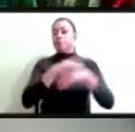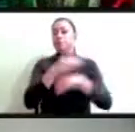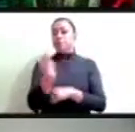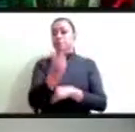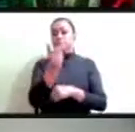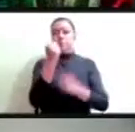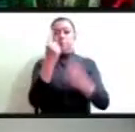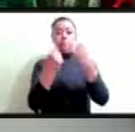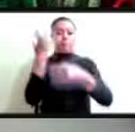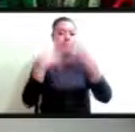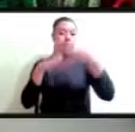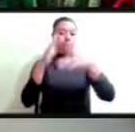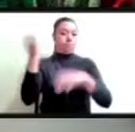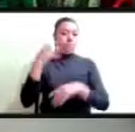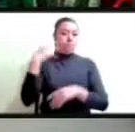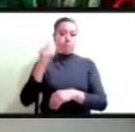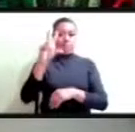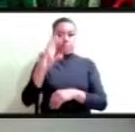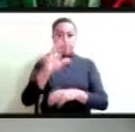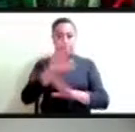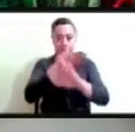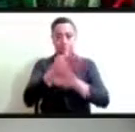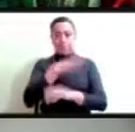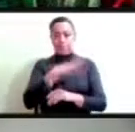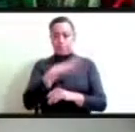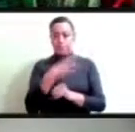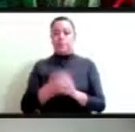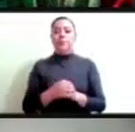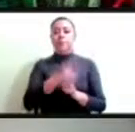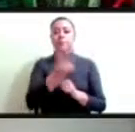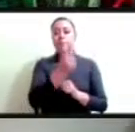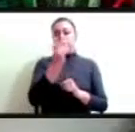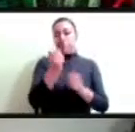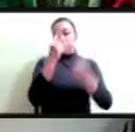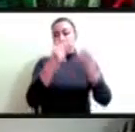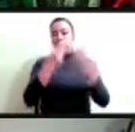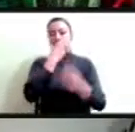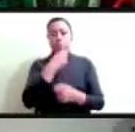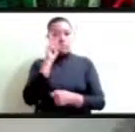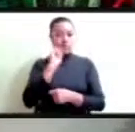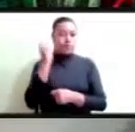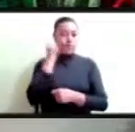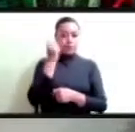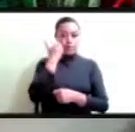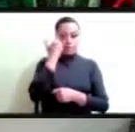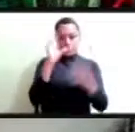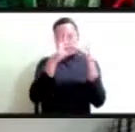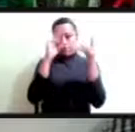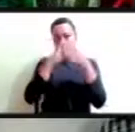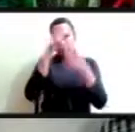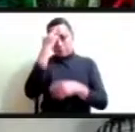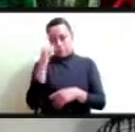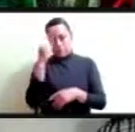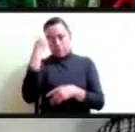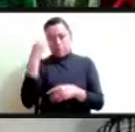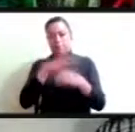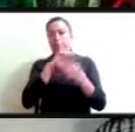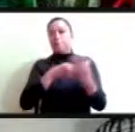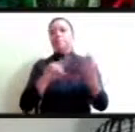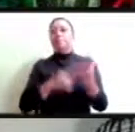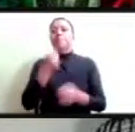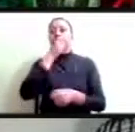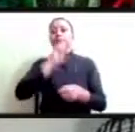¿Alguna o algún diputado desea razonar su voto? Se solicita a la secretaria recoger la votación nominal.